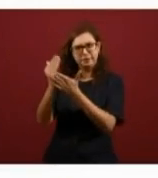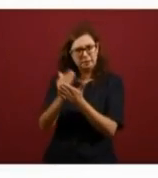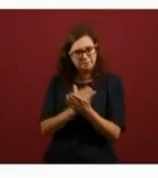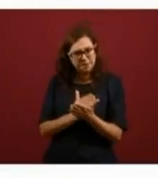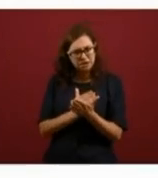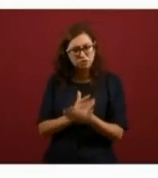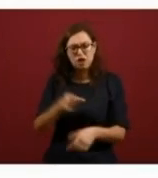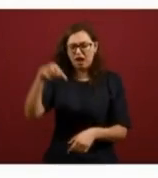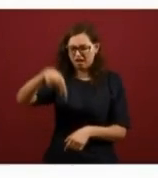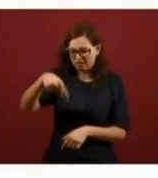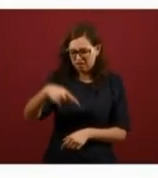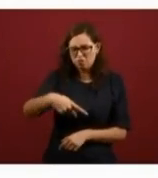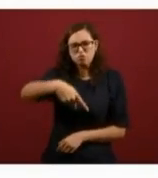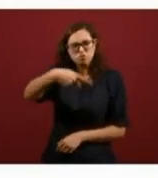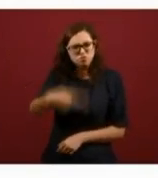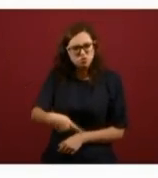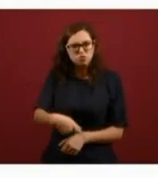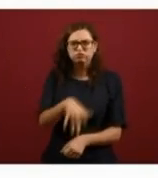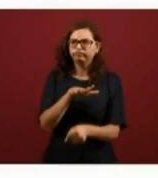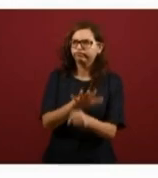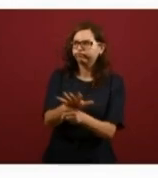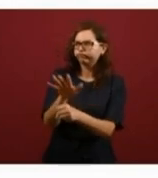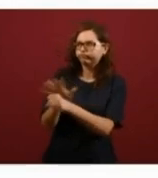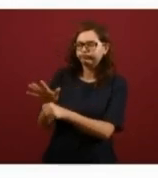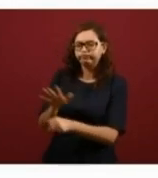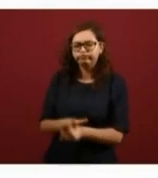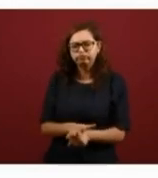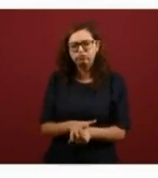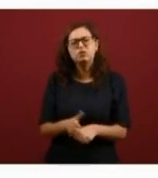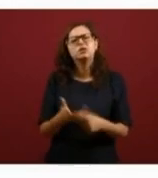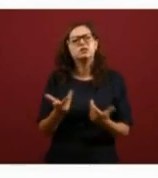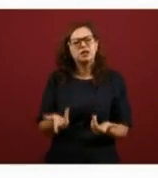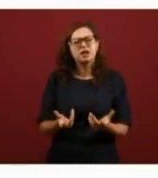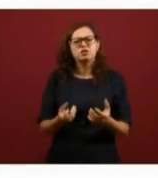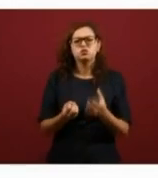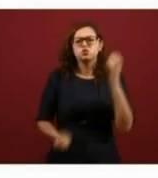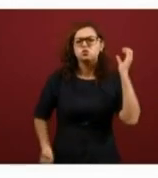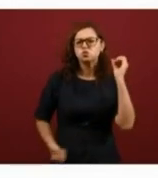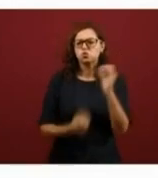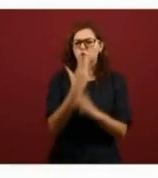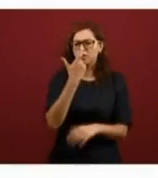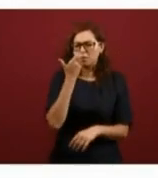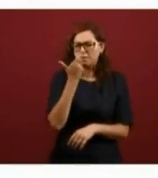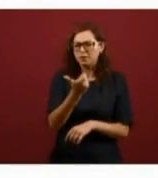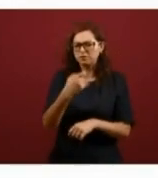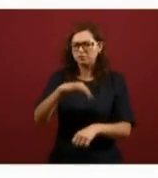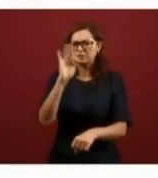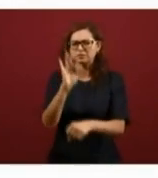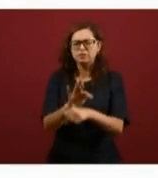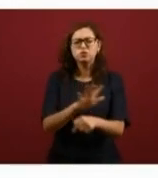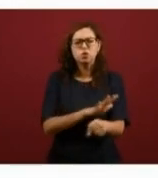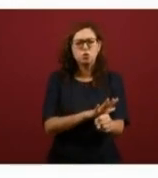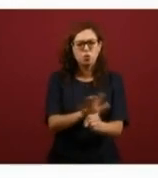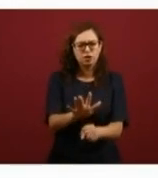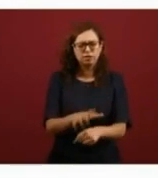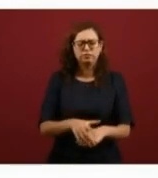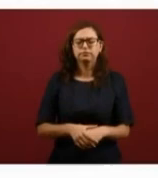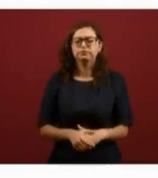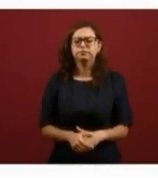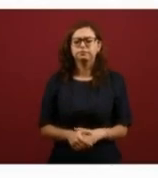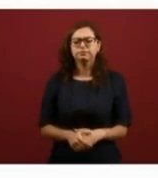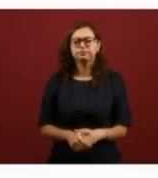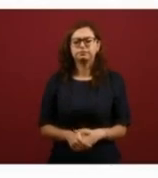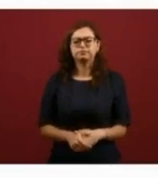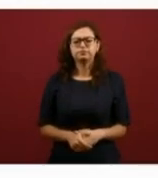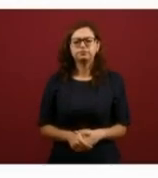autosuficiencia alimentaria. ¿Cuáles son esos precios y las características más generales? Tenemos en